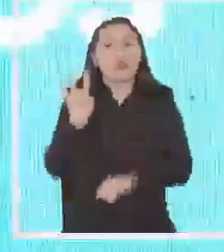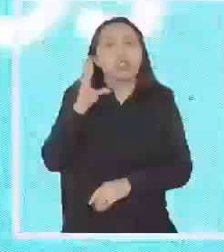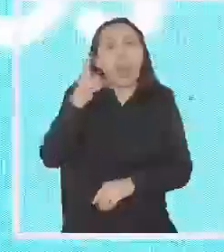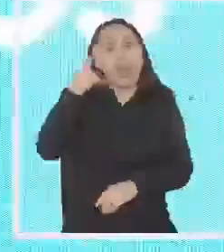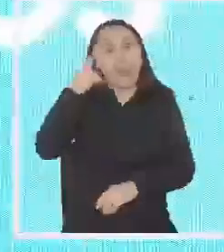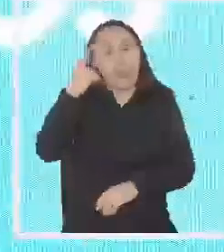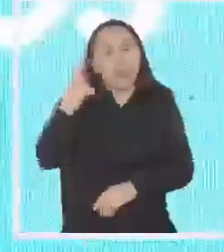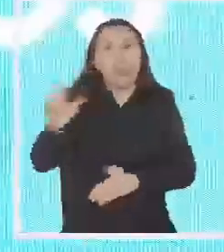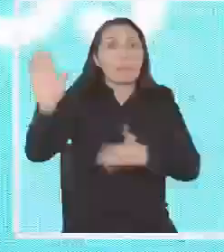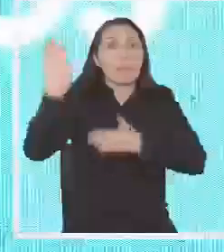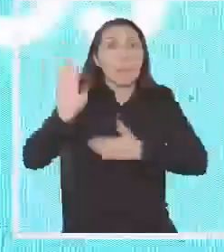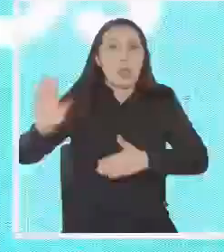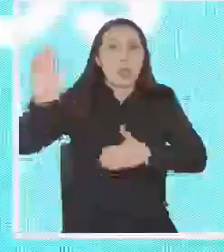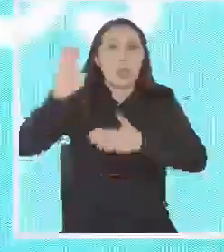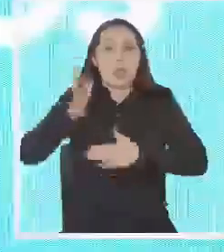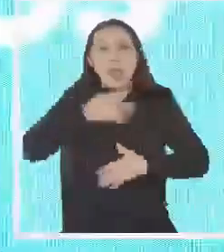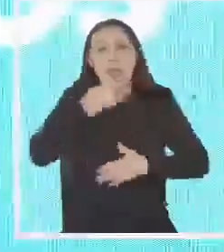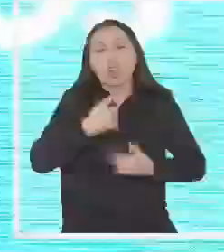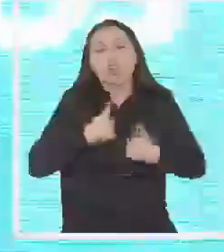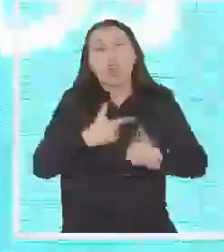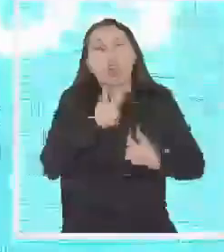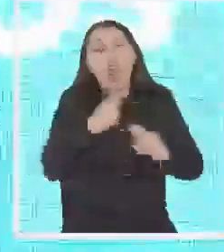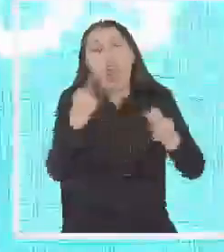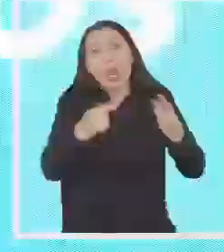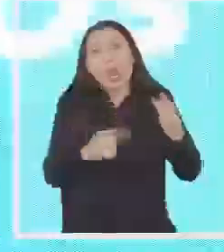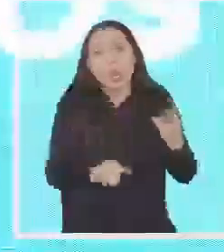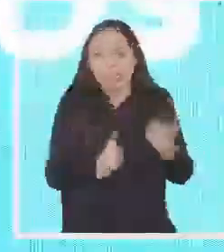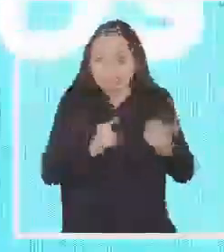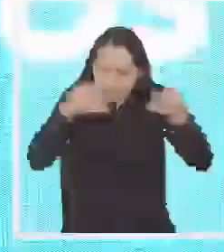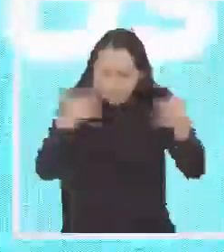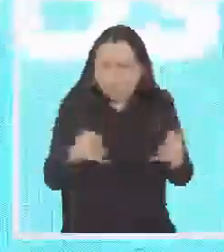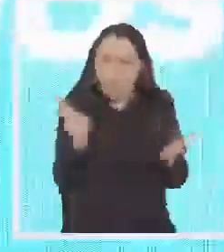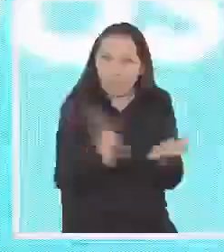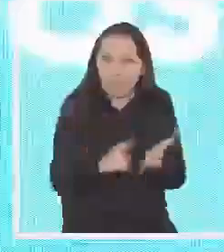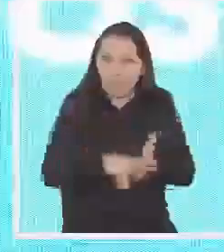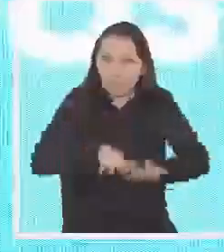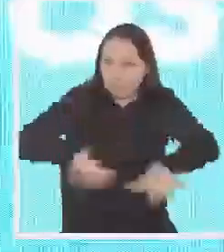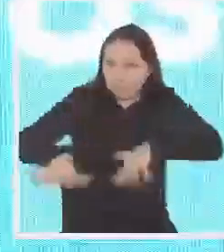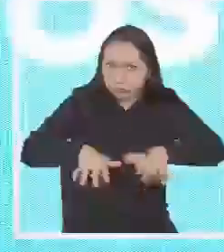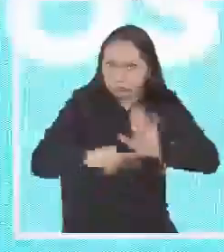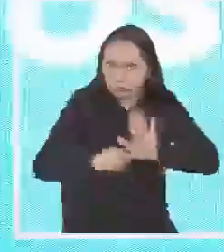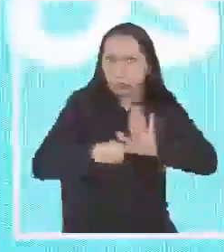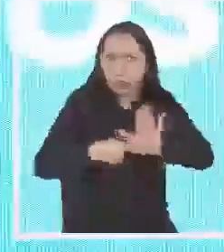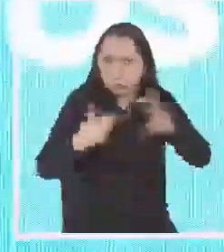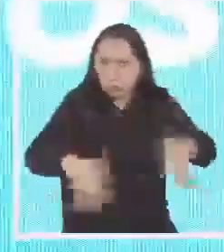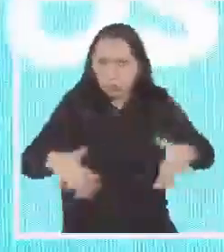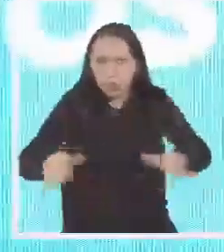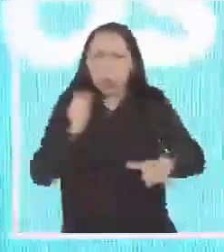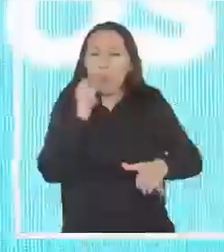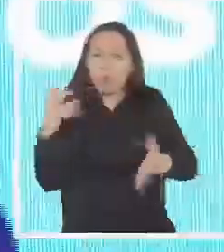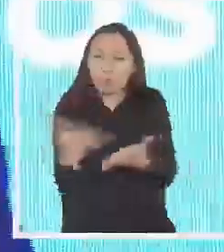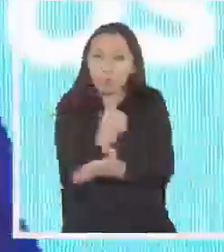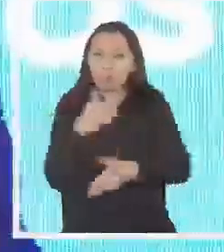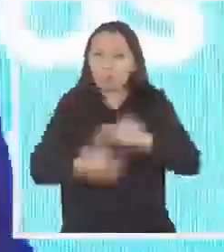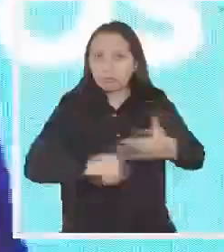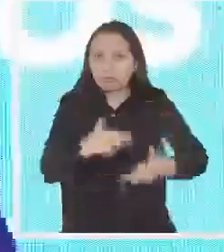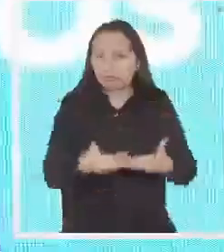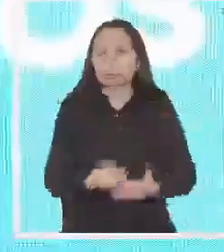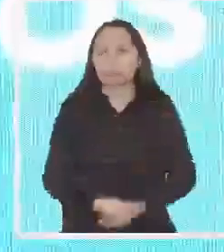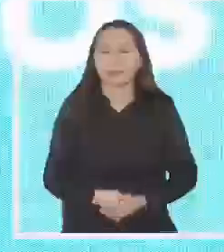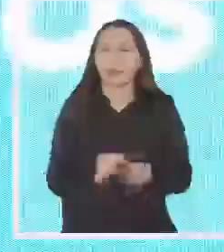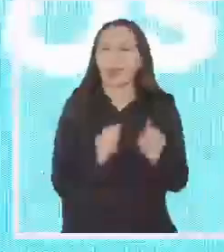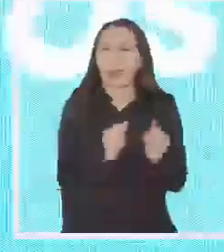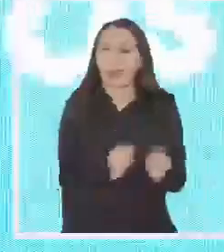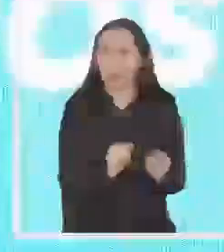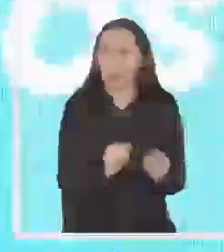en promesas o en declaraciones de buenas intenciones, tiene que demostrar acciones, tiene que demostrar eficiencia.